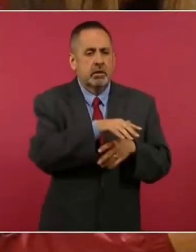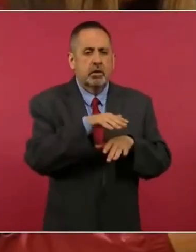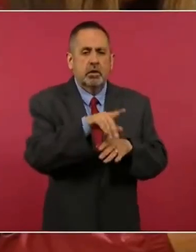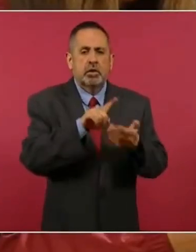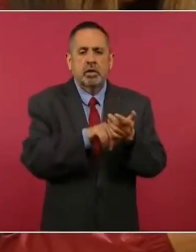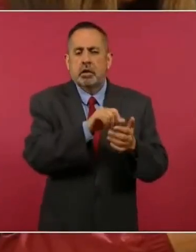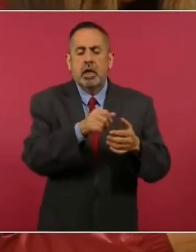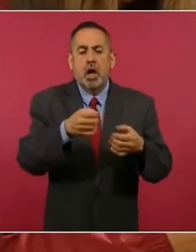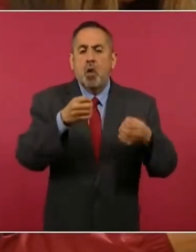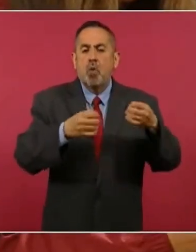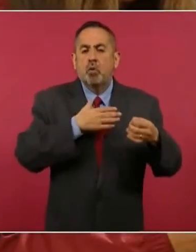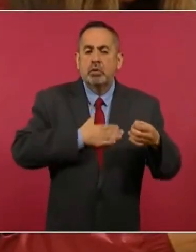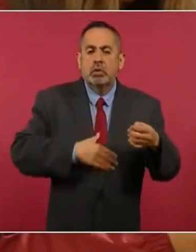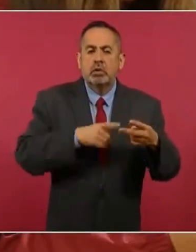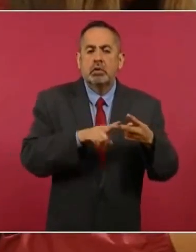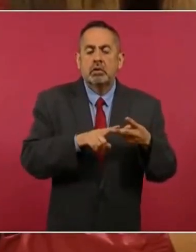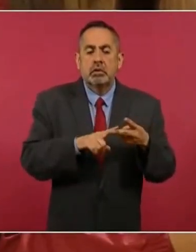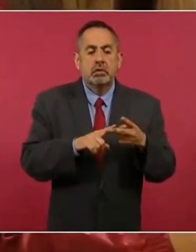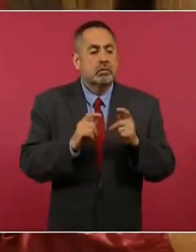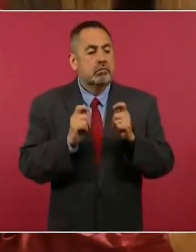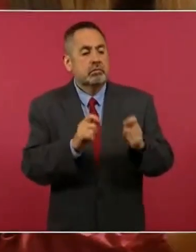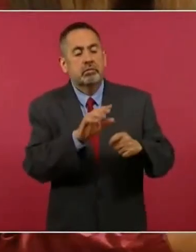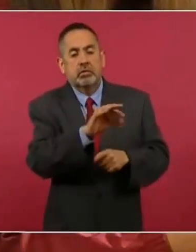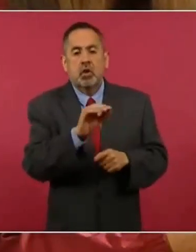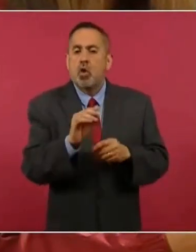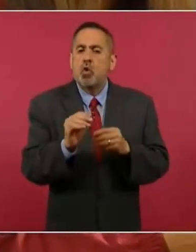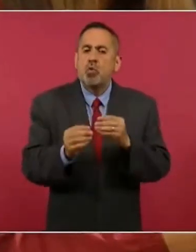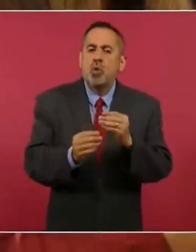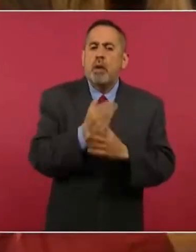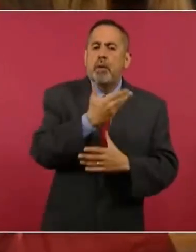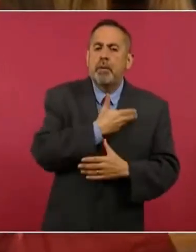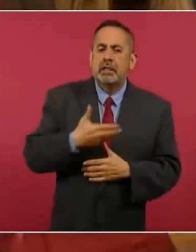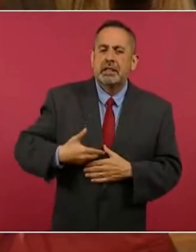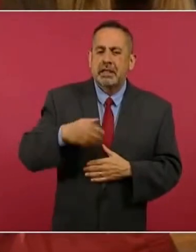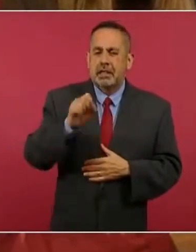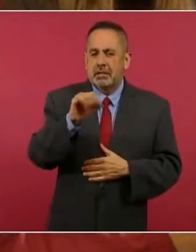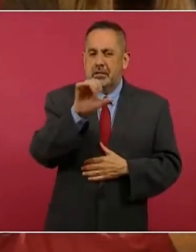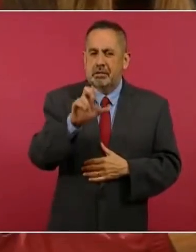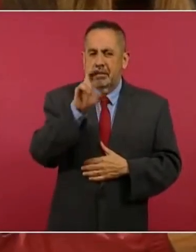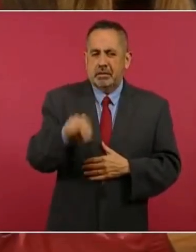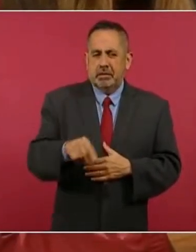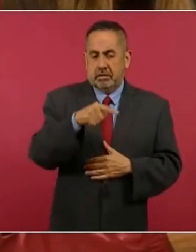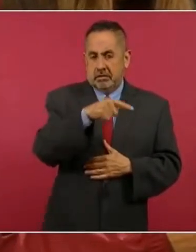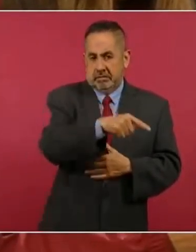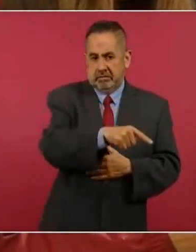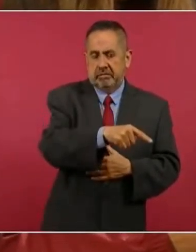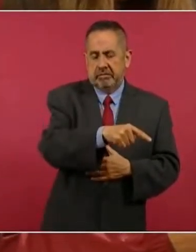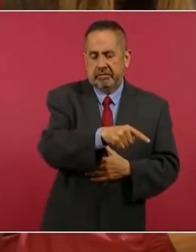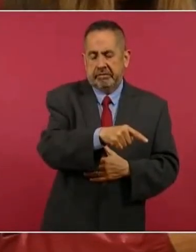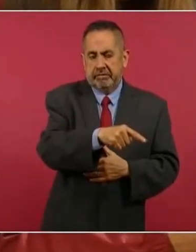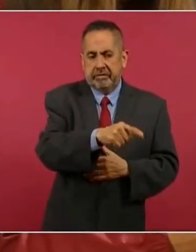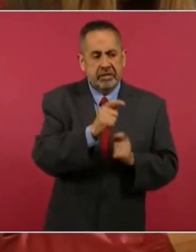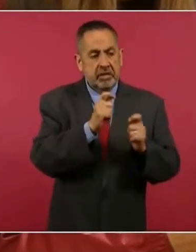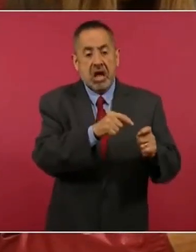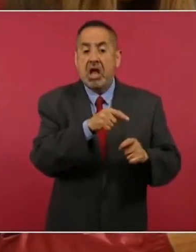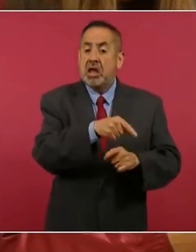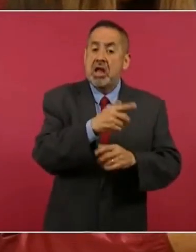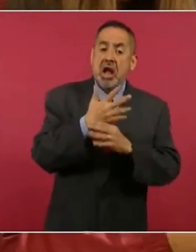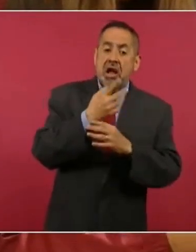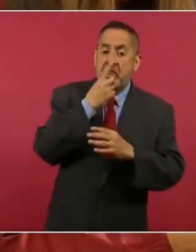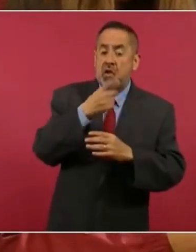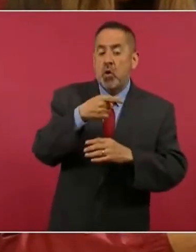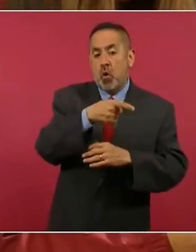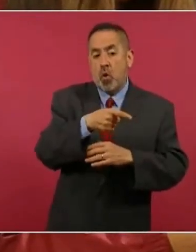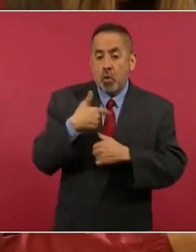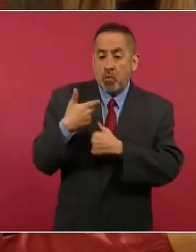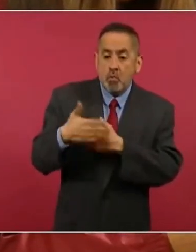Justicia, con el nombramiento de la nueva presidenta de la Suprema Corte de Justicia de la Nación. Ella habló de que